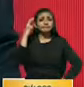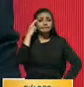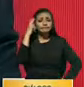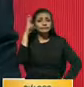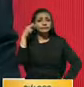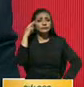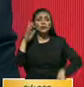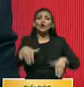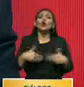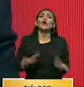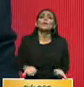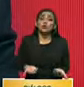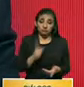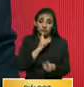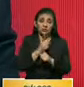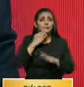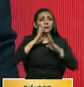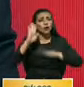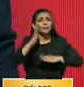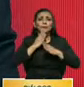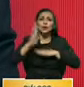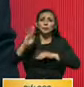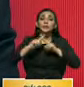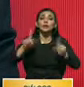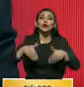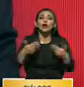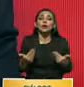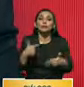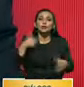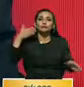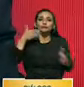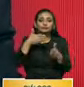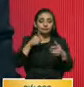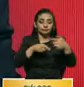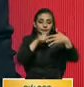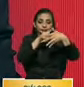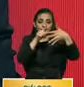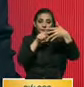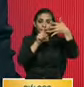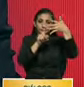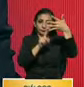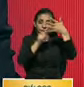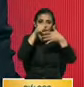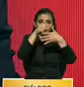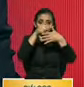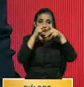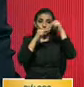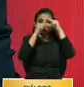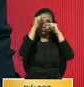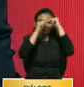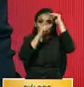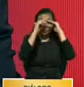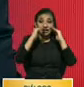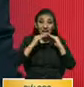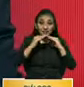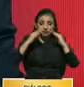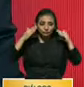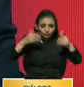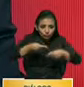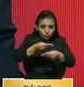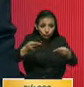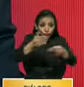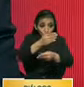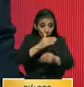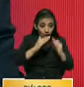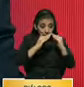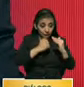decir cómo se lo va a hacer. Yo propongo 5 acciones. La primera, la construcción, casa para todos.